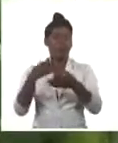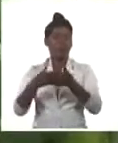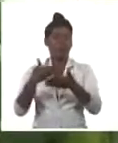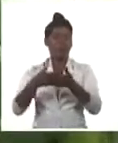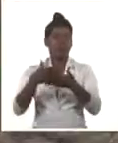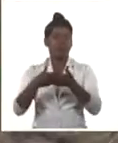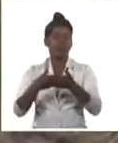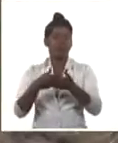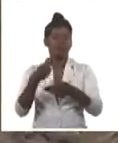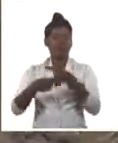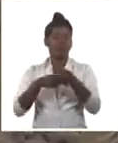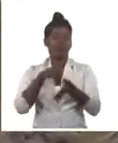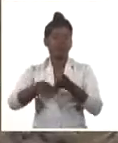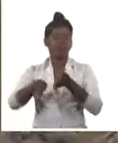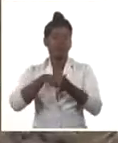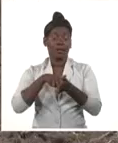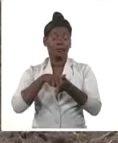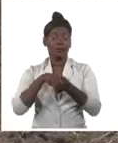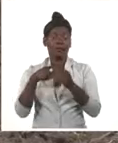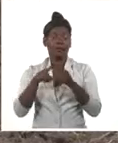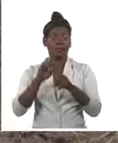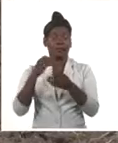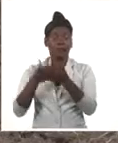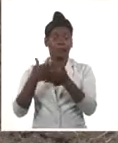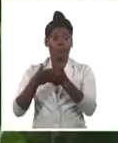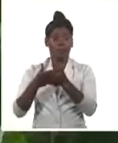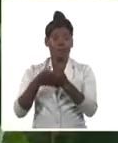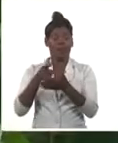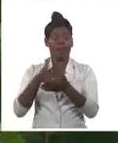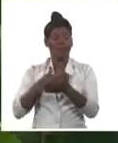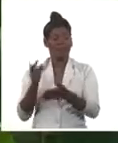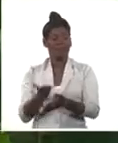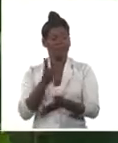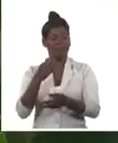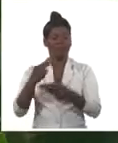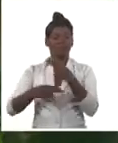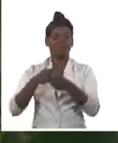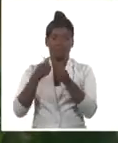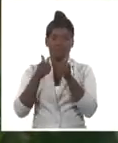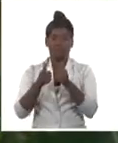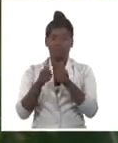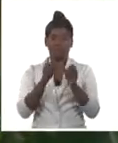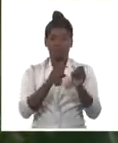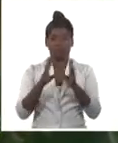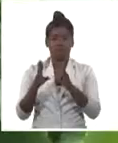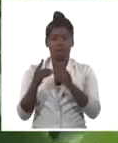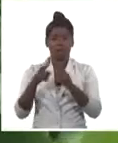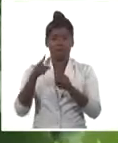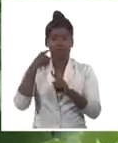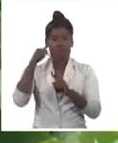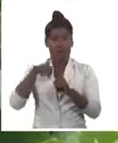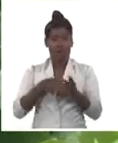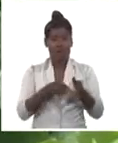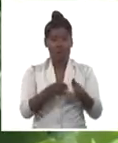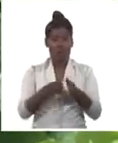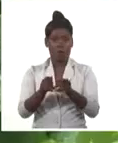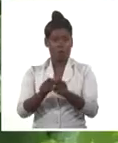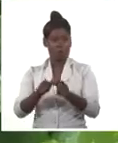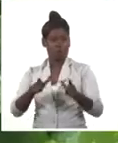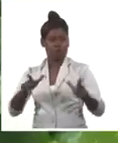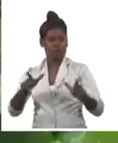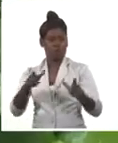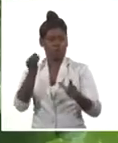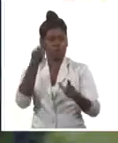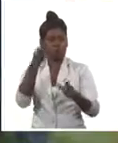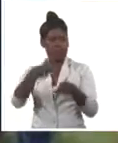Ruta Envasora, la pecuaria municipal y la CCS Juan Manuel Márquez, suman 75 las hectáreas cultivadas.